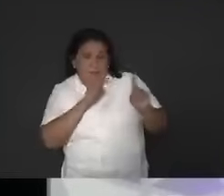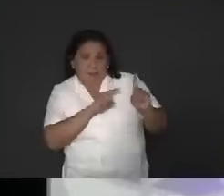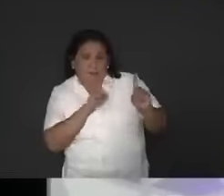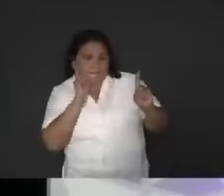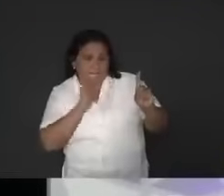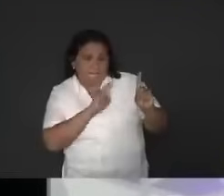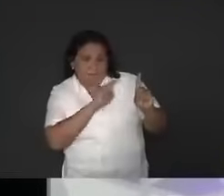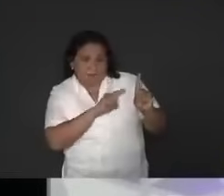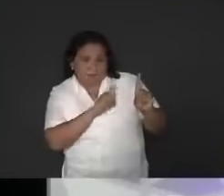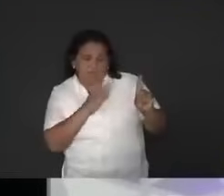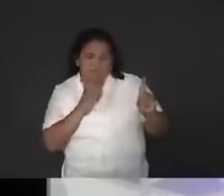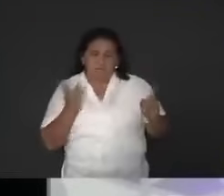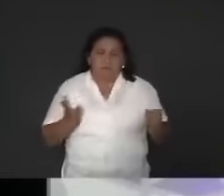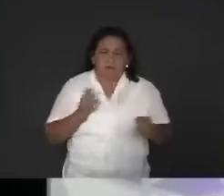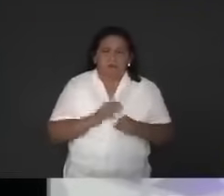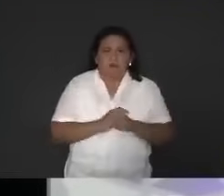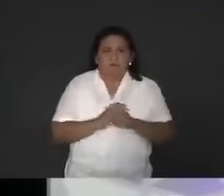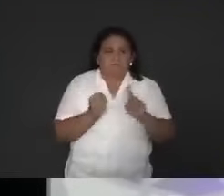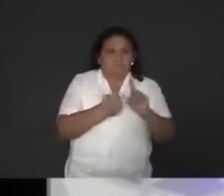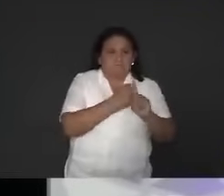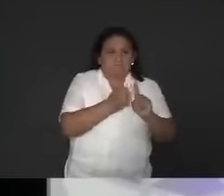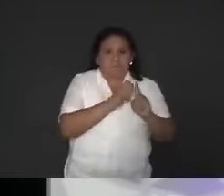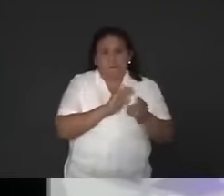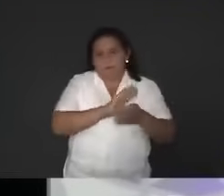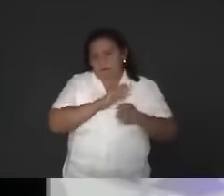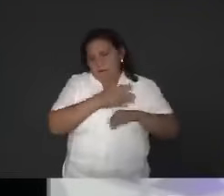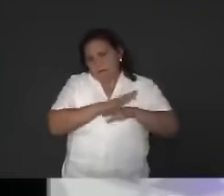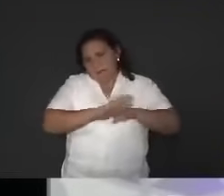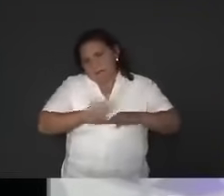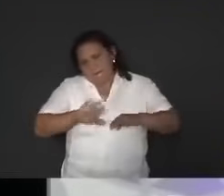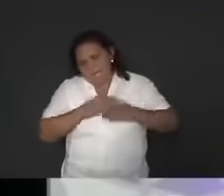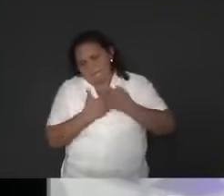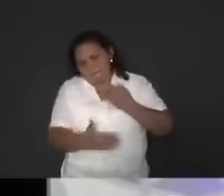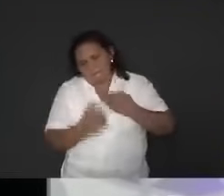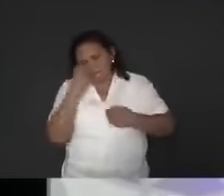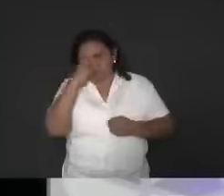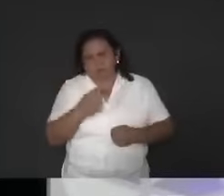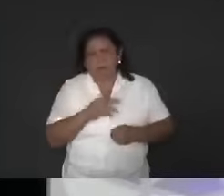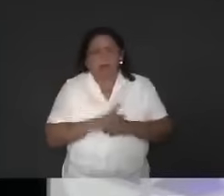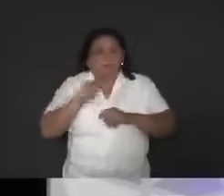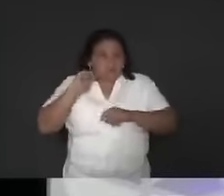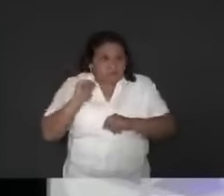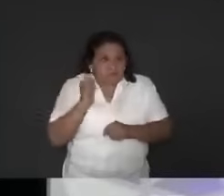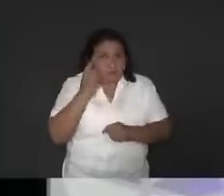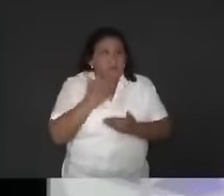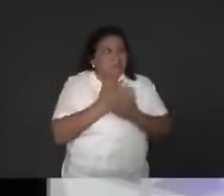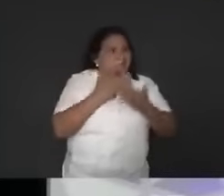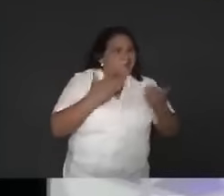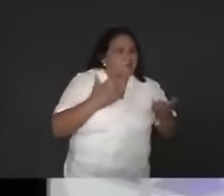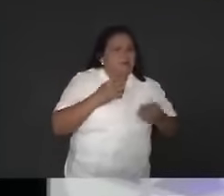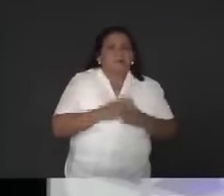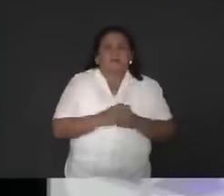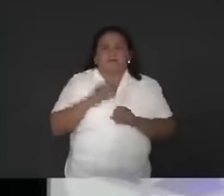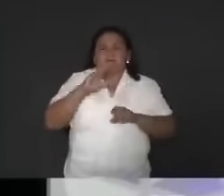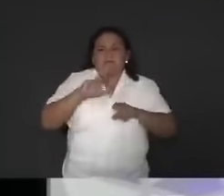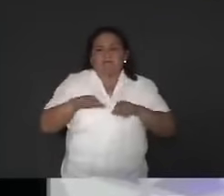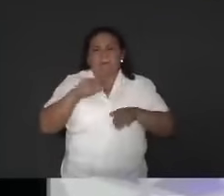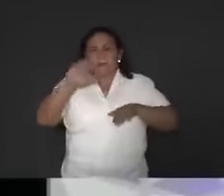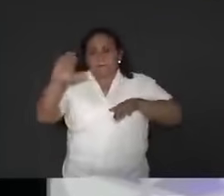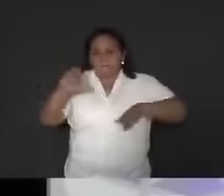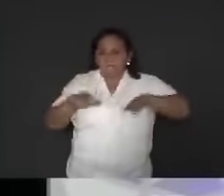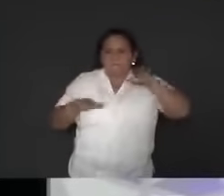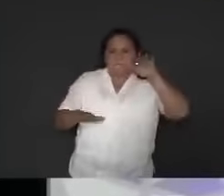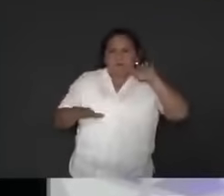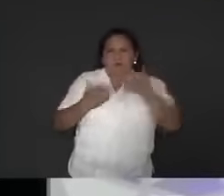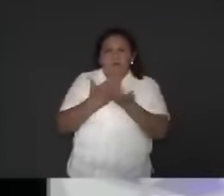mano en medio de este ir y venir que nos trae la tecnología y los nuevos ritmos de vida, la desigualdad que se vive en nuestro